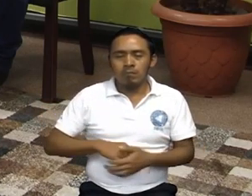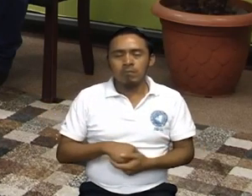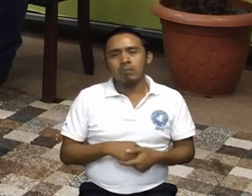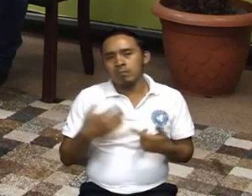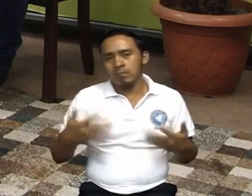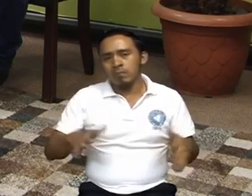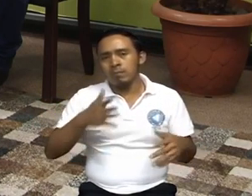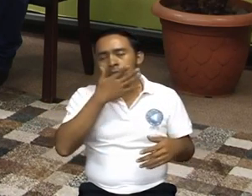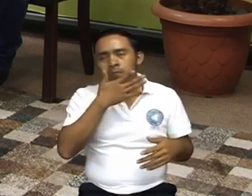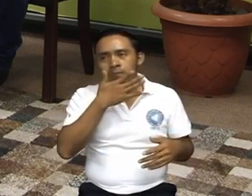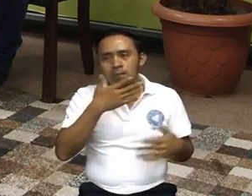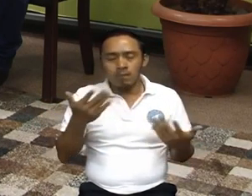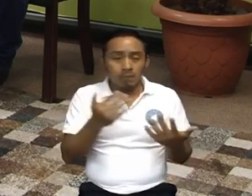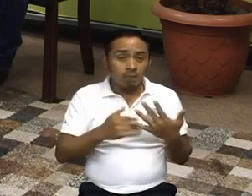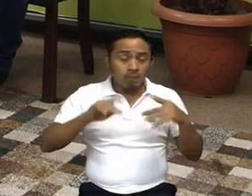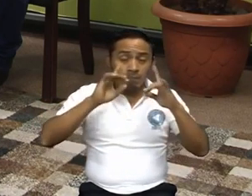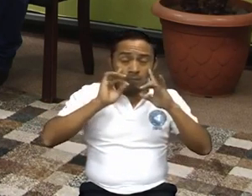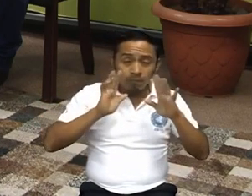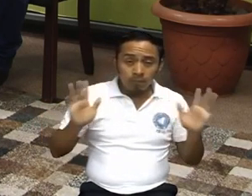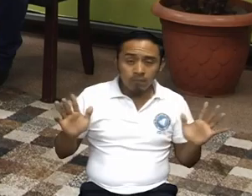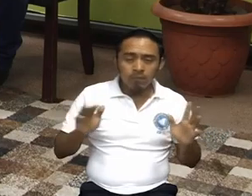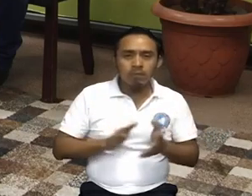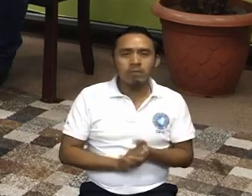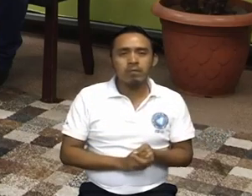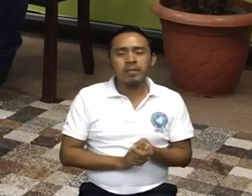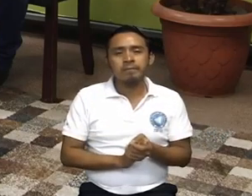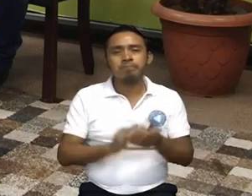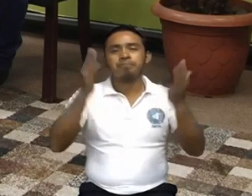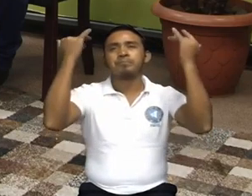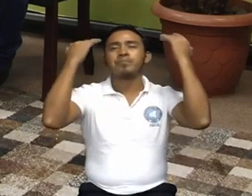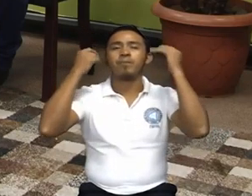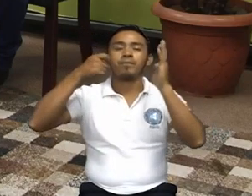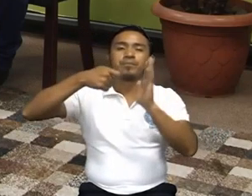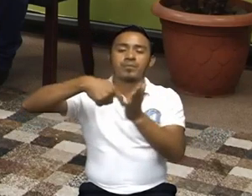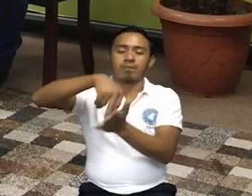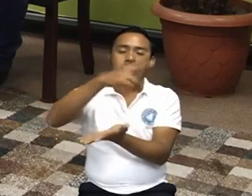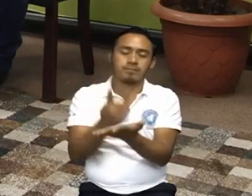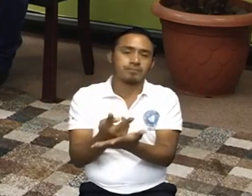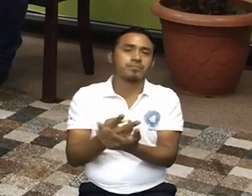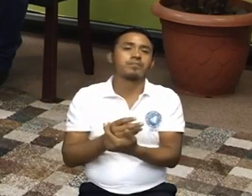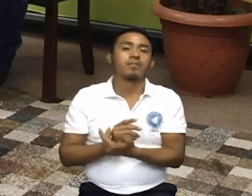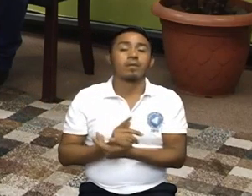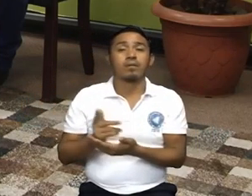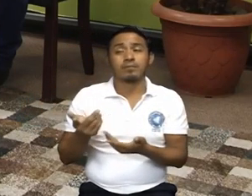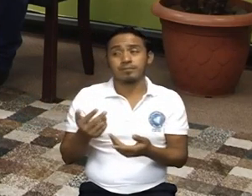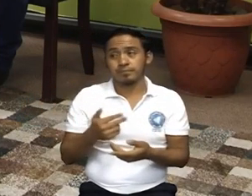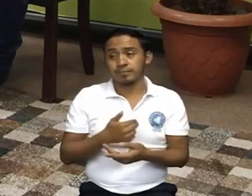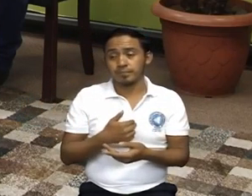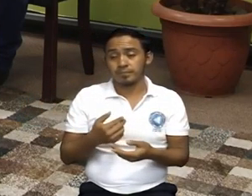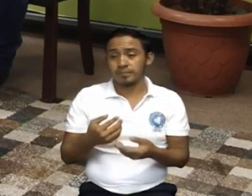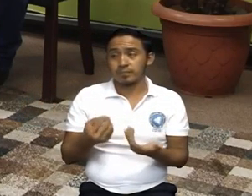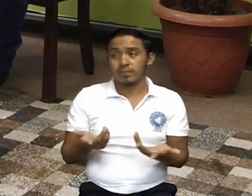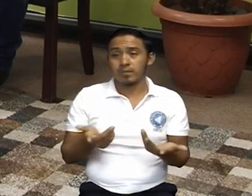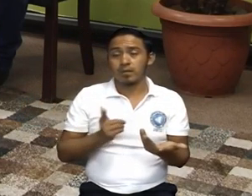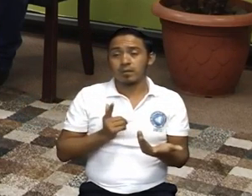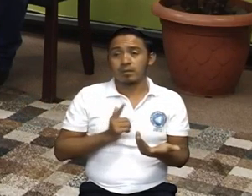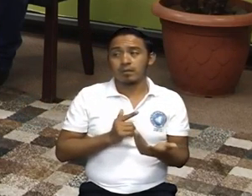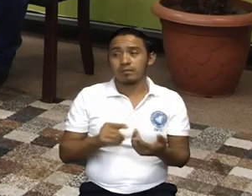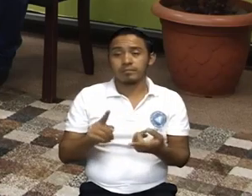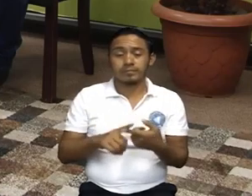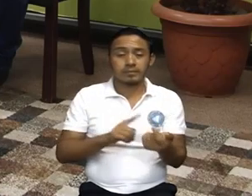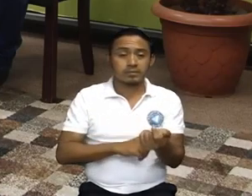poderse recuperar. Más delicada la caída. En el baño se caen a veces, hay que ponerle, él le da mucho mareo, padece la presión,